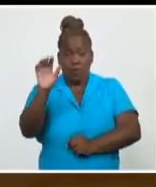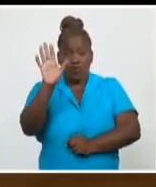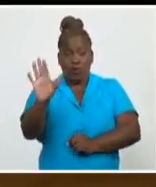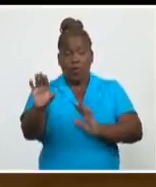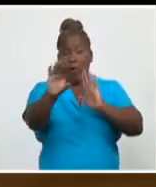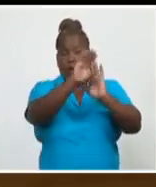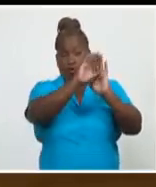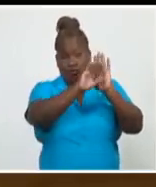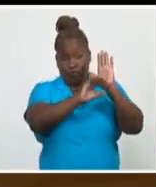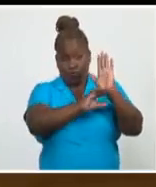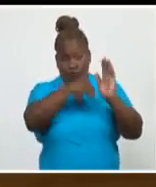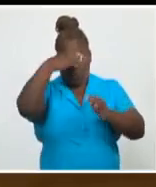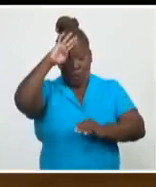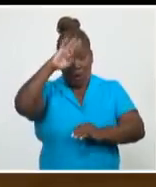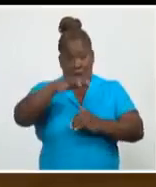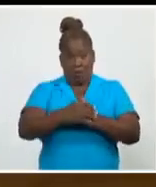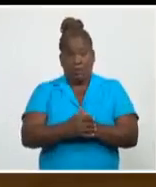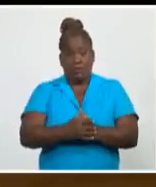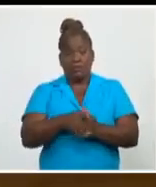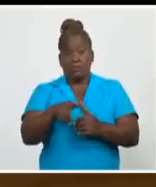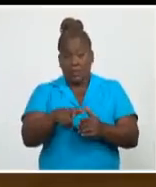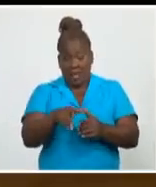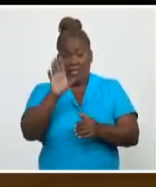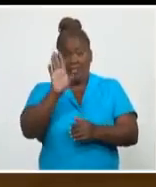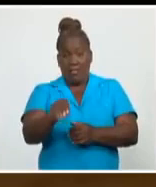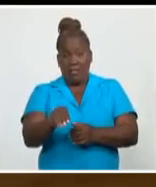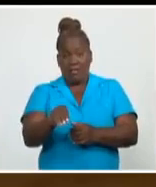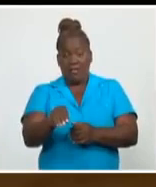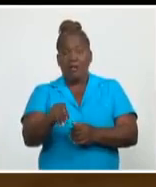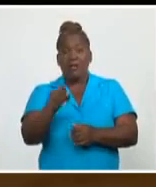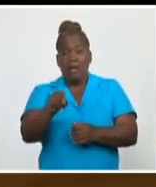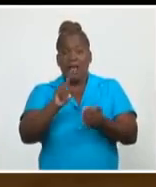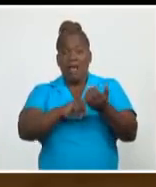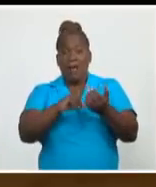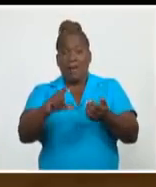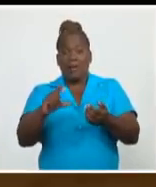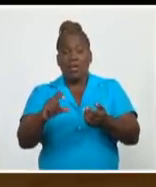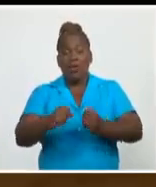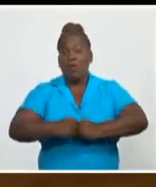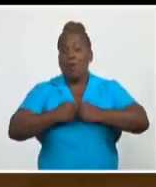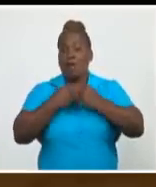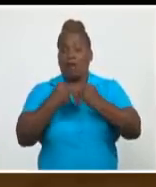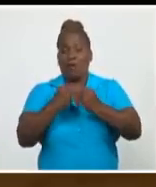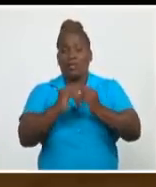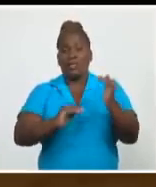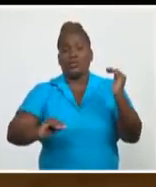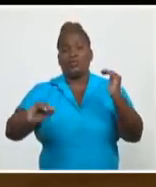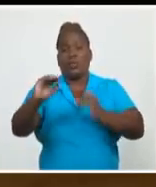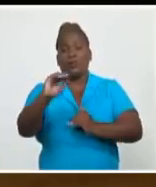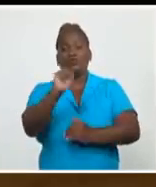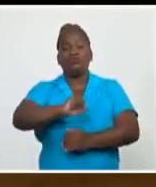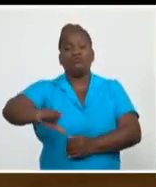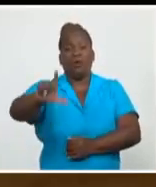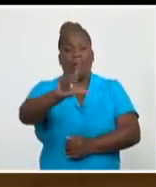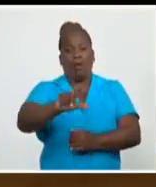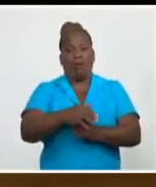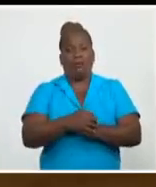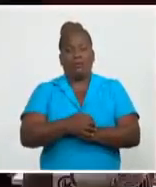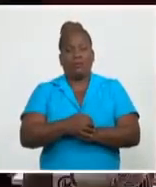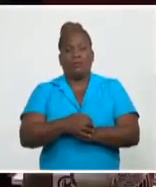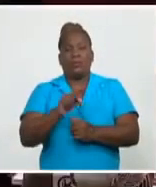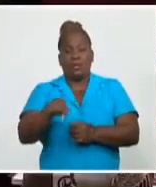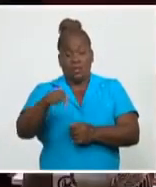de la República, que lo consagra como la fuerza dirigente superior de la sociedad y del